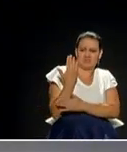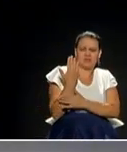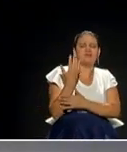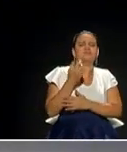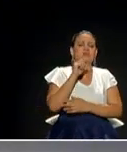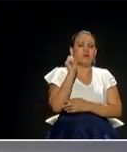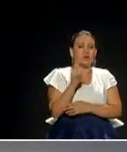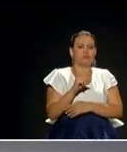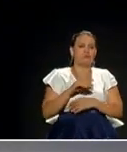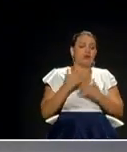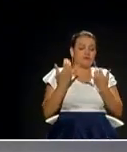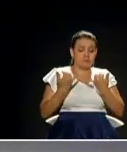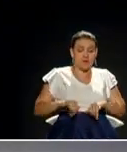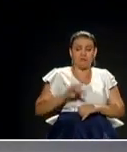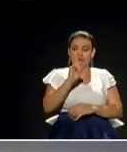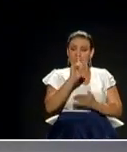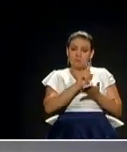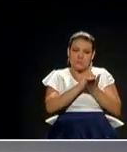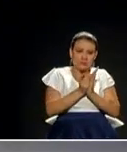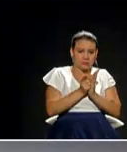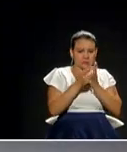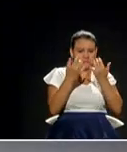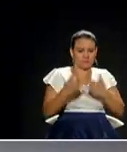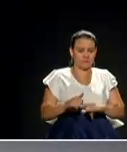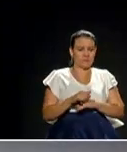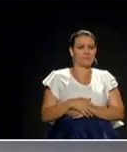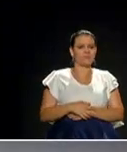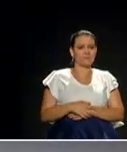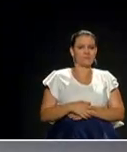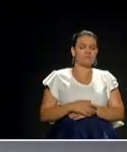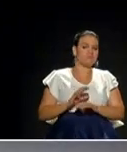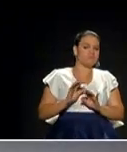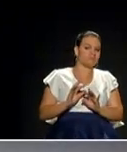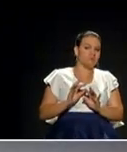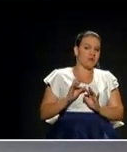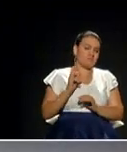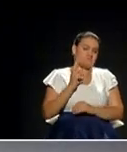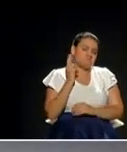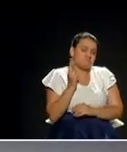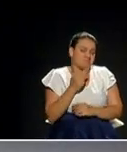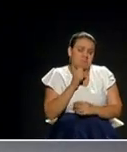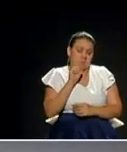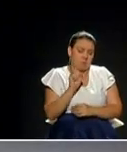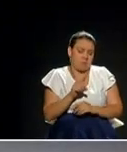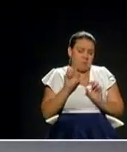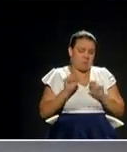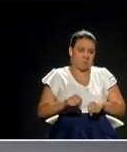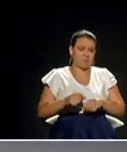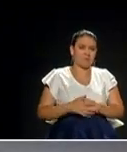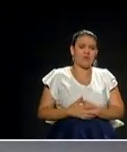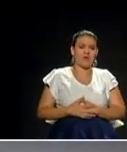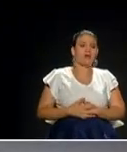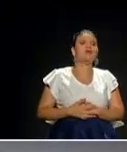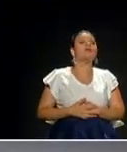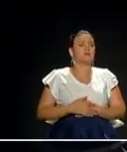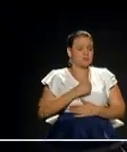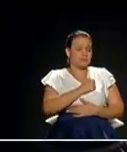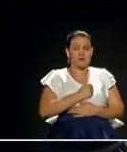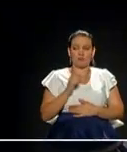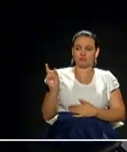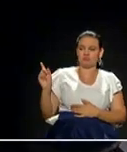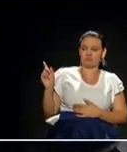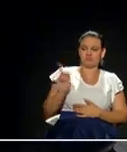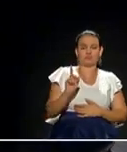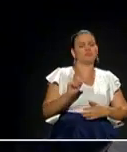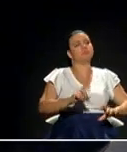minuto para hacer su conclusión o si quiere hacer un aspecto puntual que quiera referirse entonces vamos a invitar el equipo de producción empezamos entonces